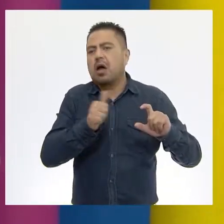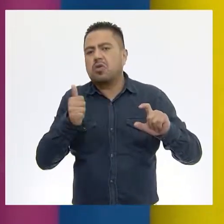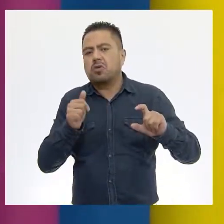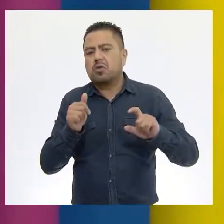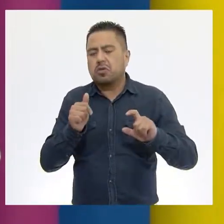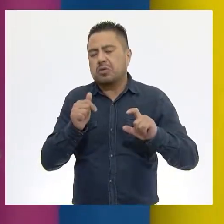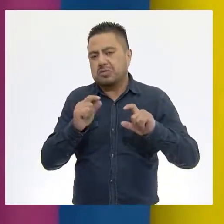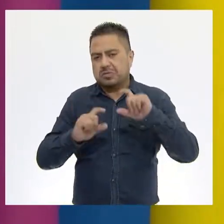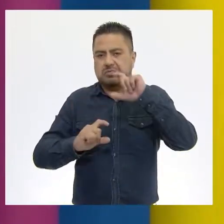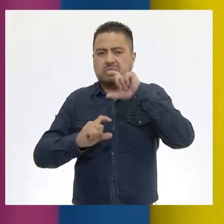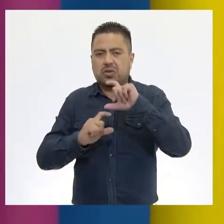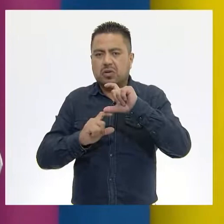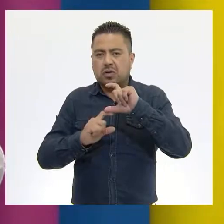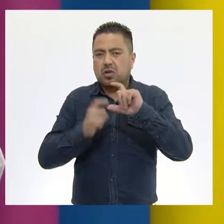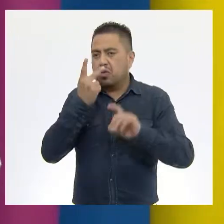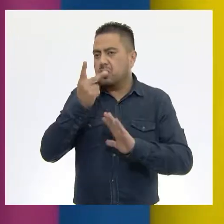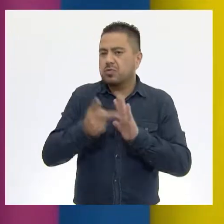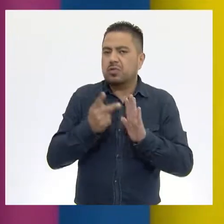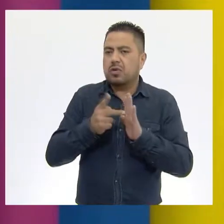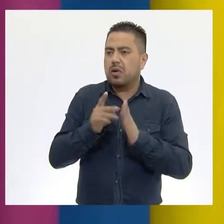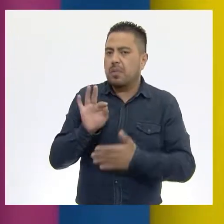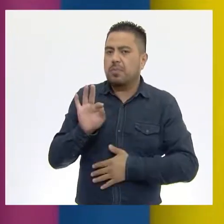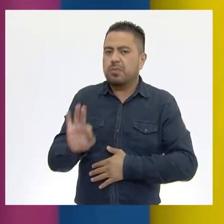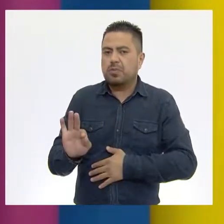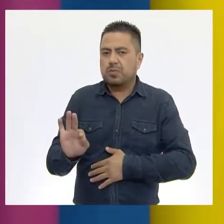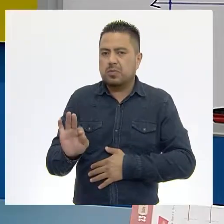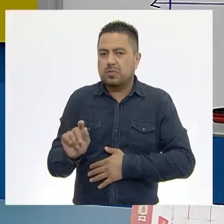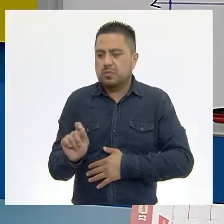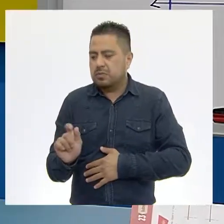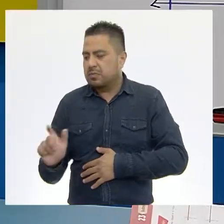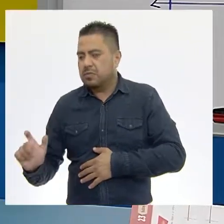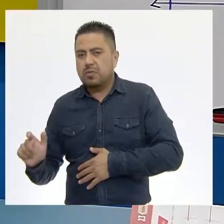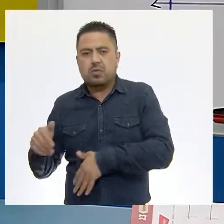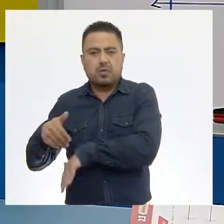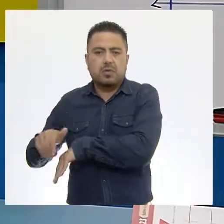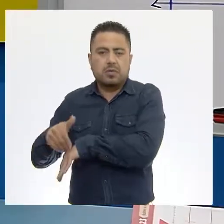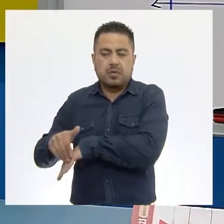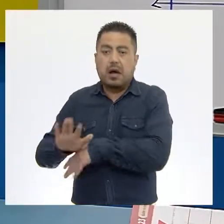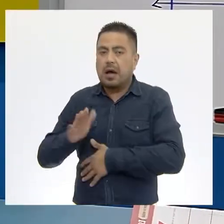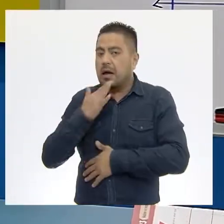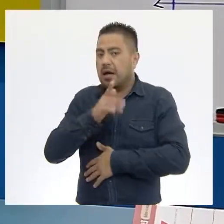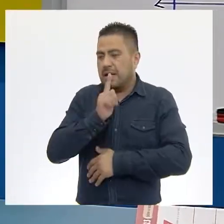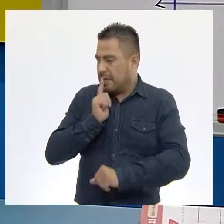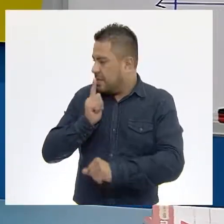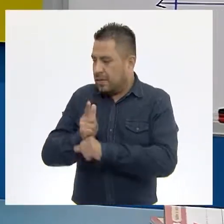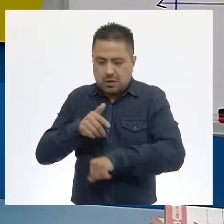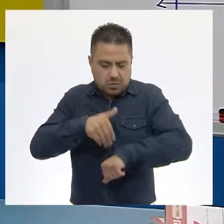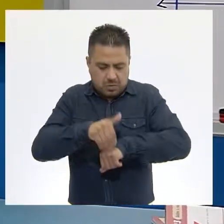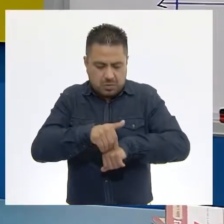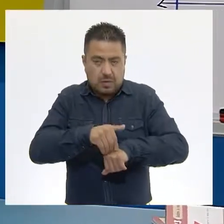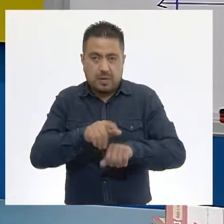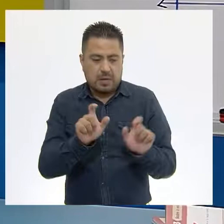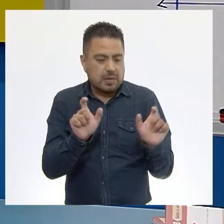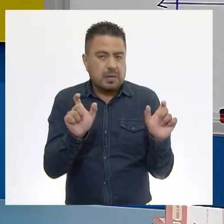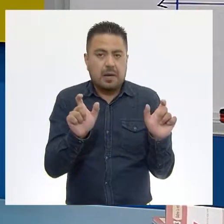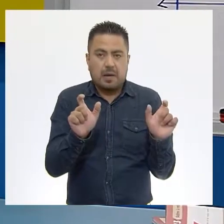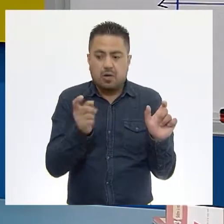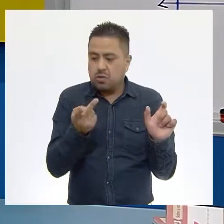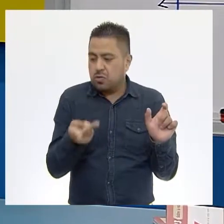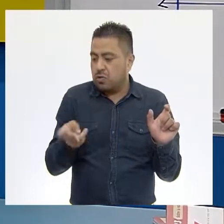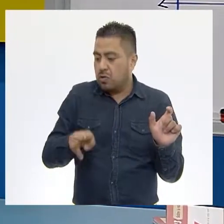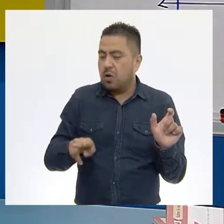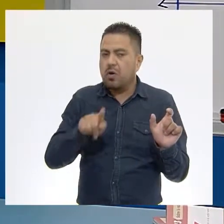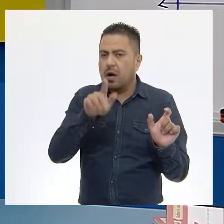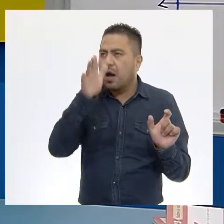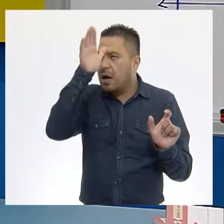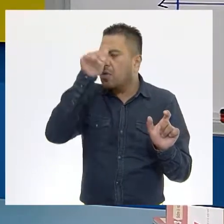fracciones y en 2 casos se usan los decimales. Muy bien. ¿Ya se dieron cuenta que hay 2 cantidades que son mixtas?